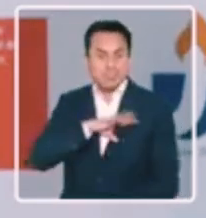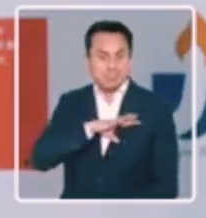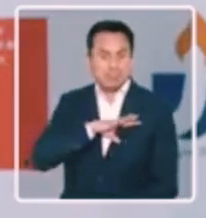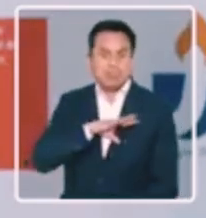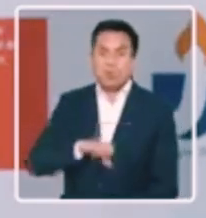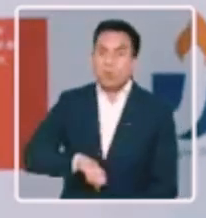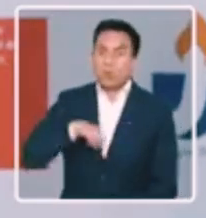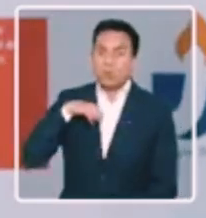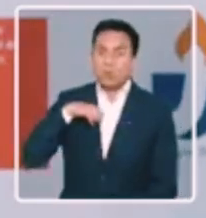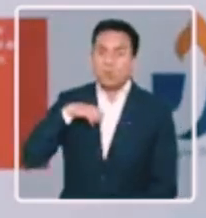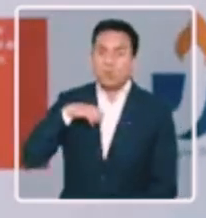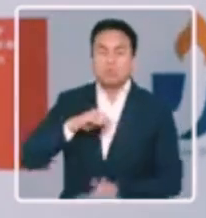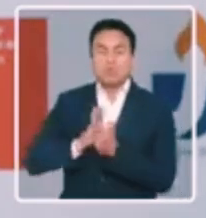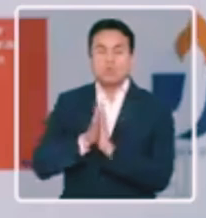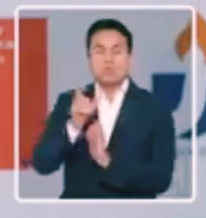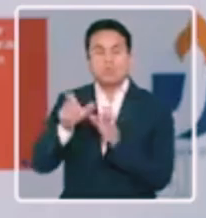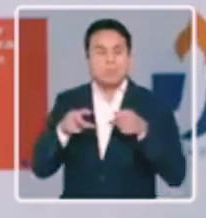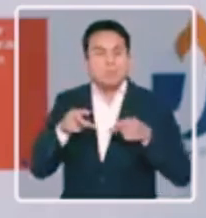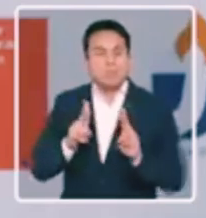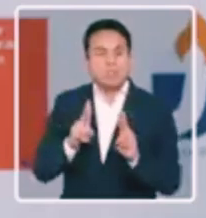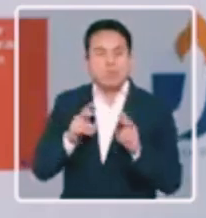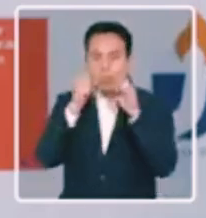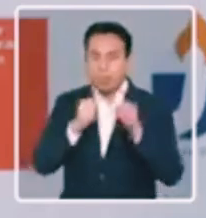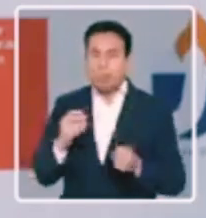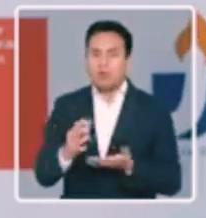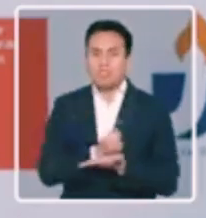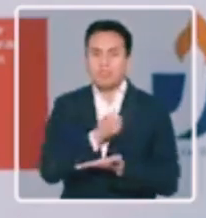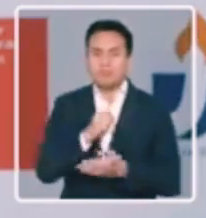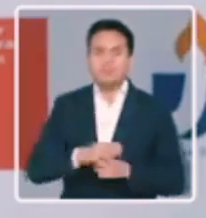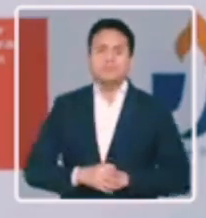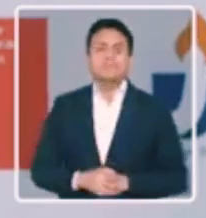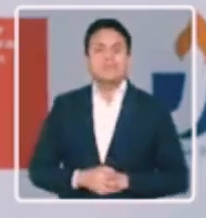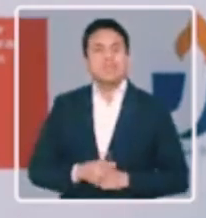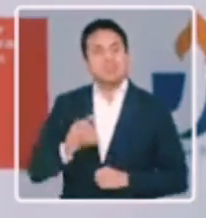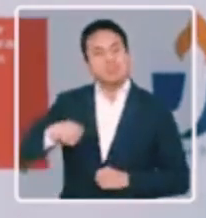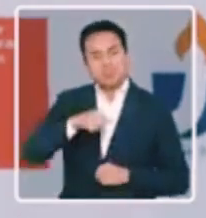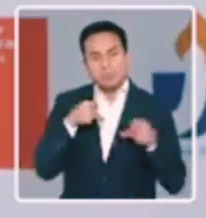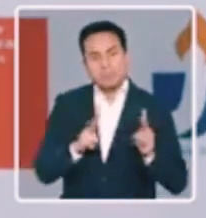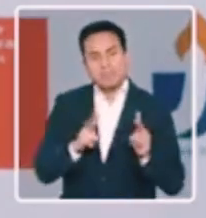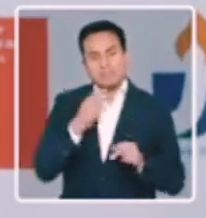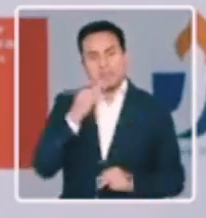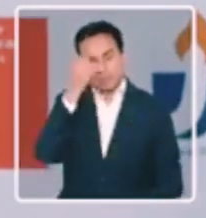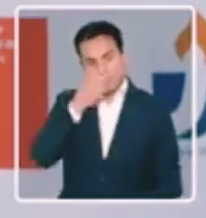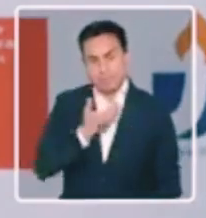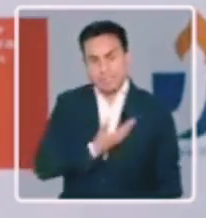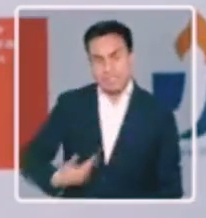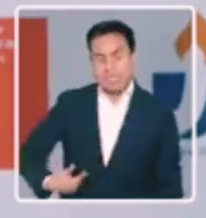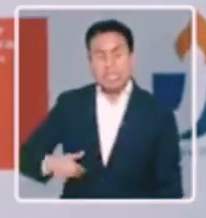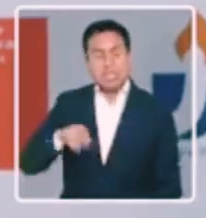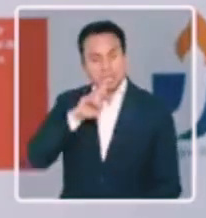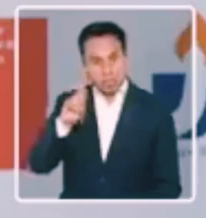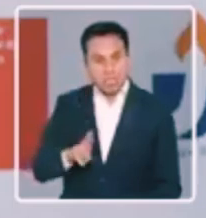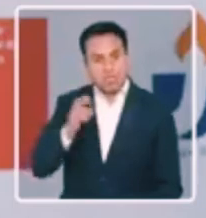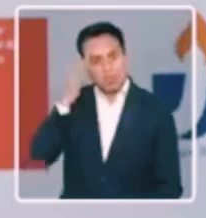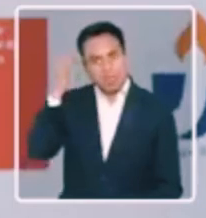nacional está en todos los que han permitido que esto sea posible y es lo que nos permite y me permite como presidente de la república atreverme